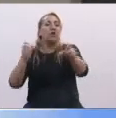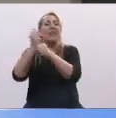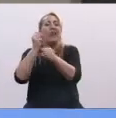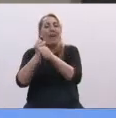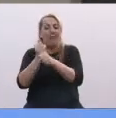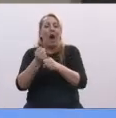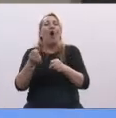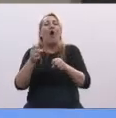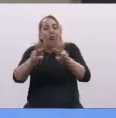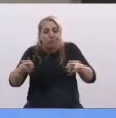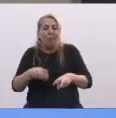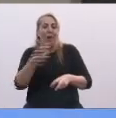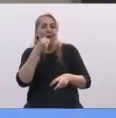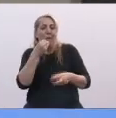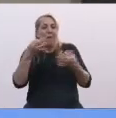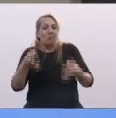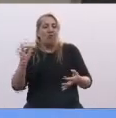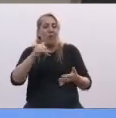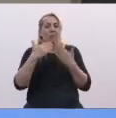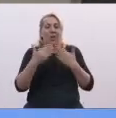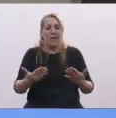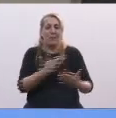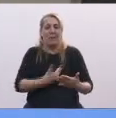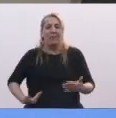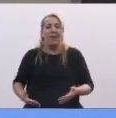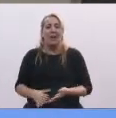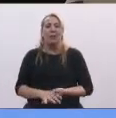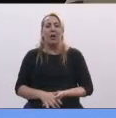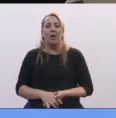todos esos planes. Muchas gracias, señora presidenta. Gracias, señor.